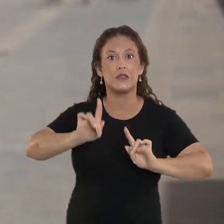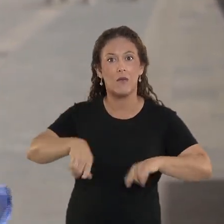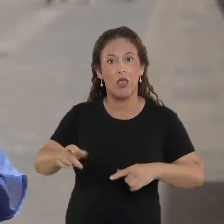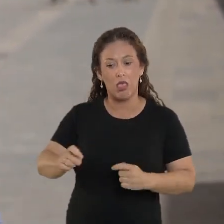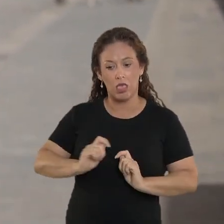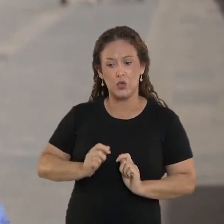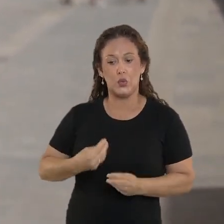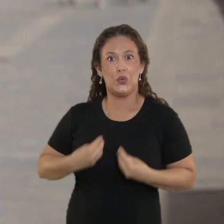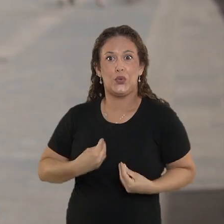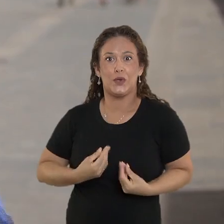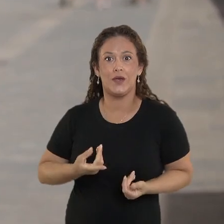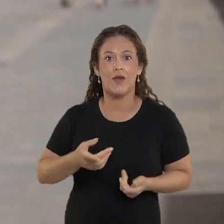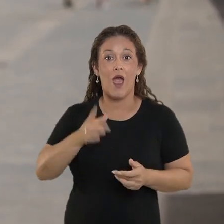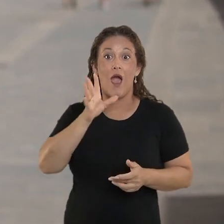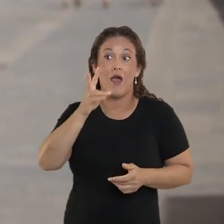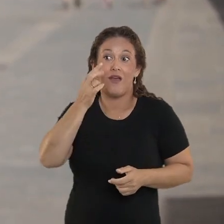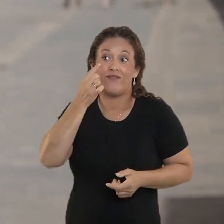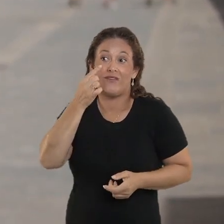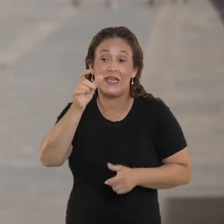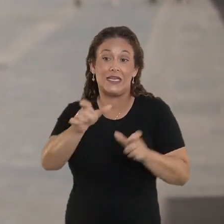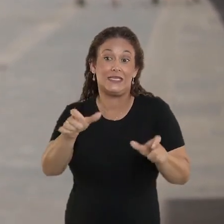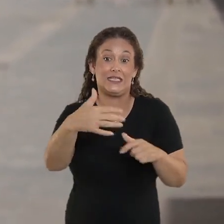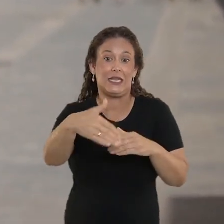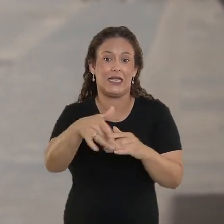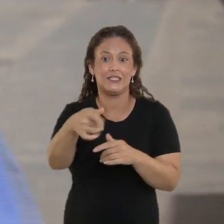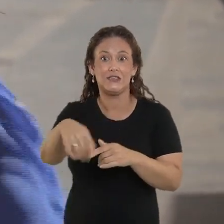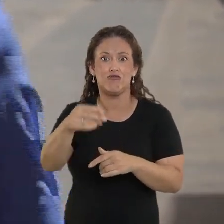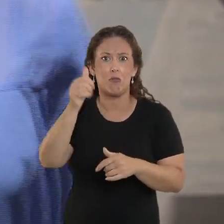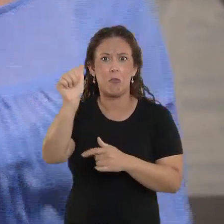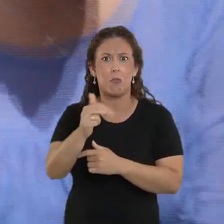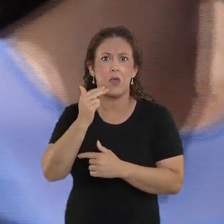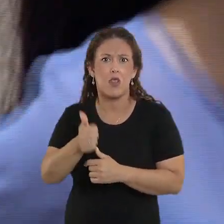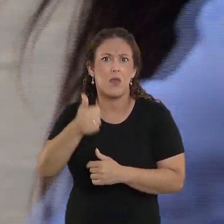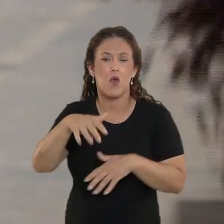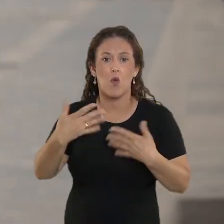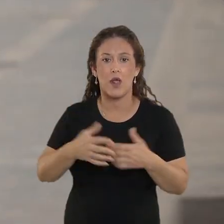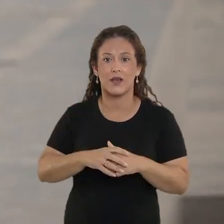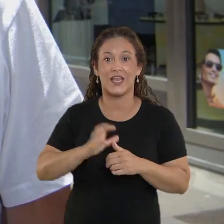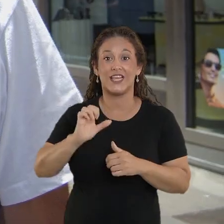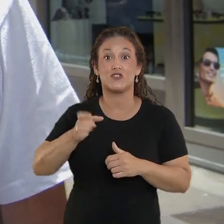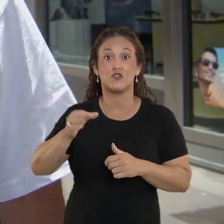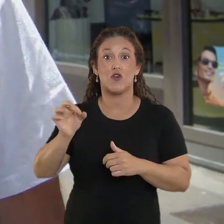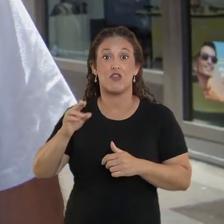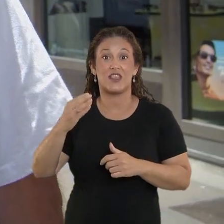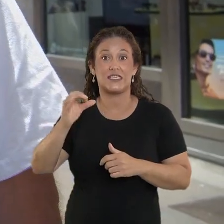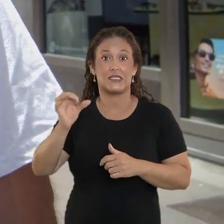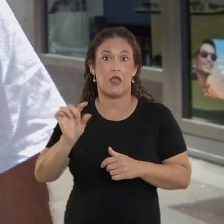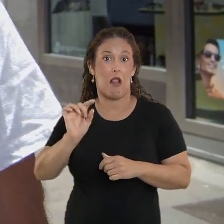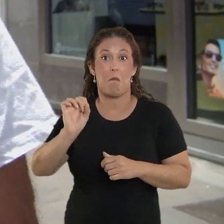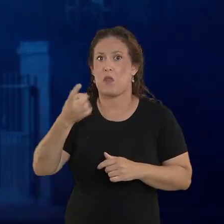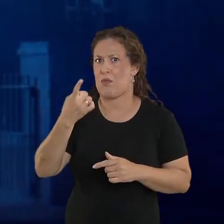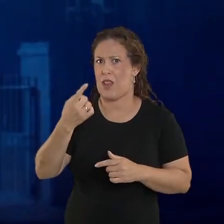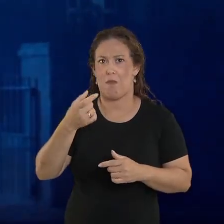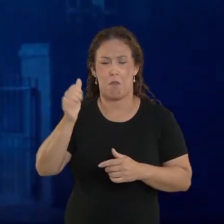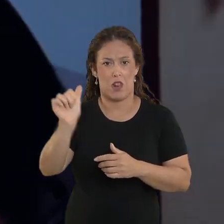crean pues ese susto. Vamos a ver cuáles son las que más miedo da a la gente de la calle. El exorcista, la